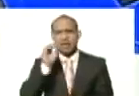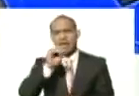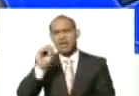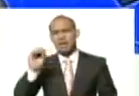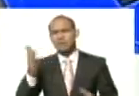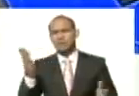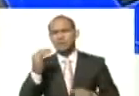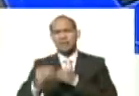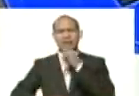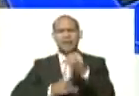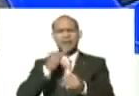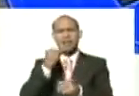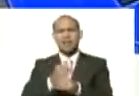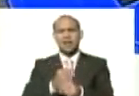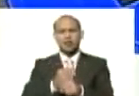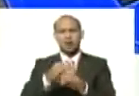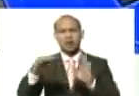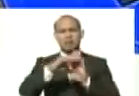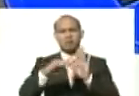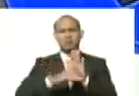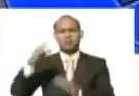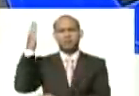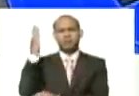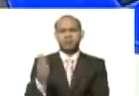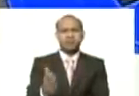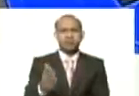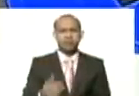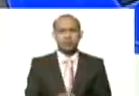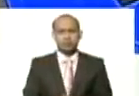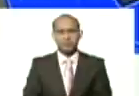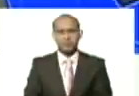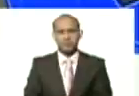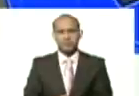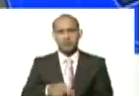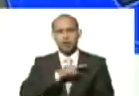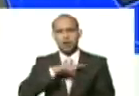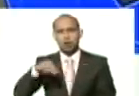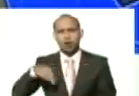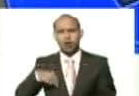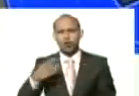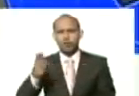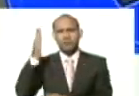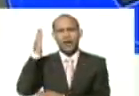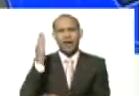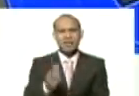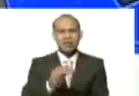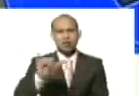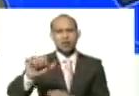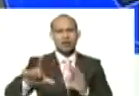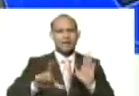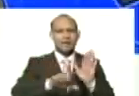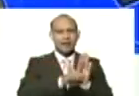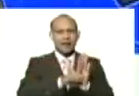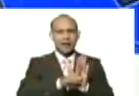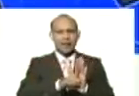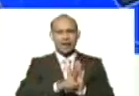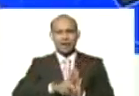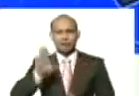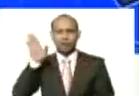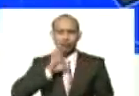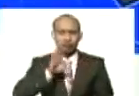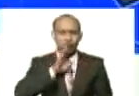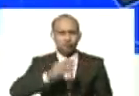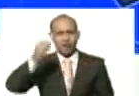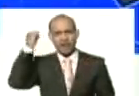las medidas coercitivas unilaterales y llamadas por nosotros las sanciones criminales, crueles y